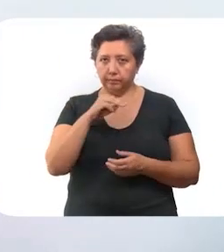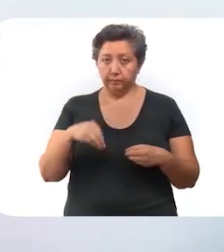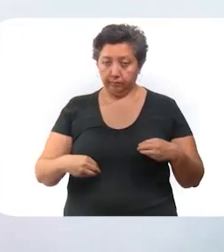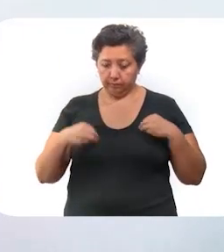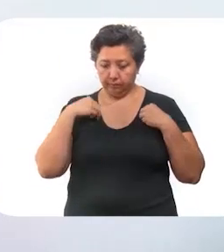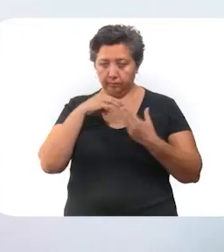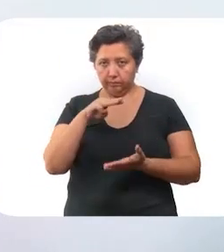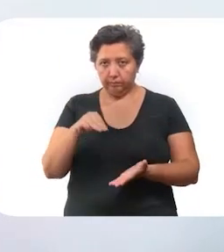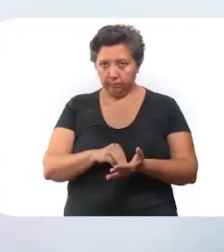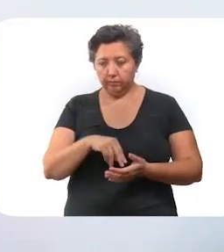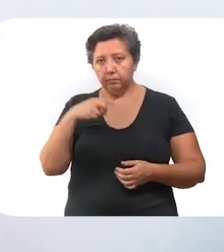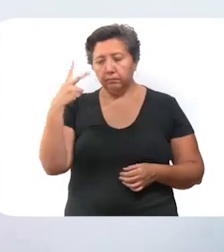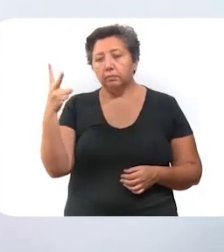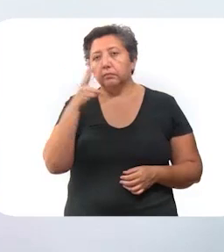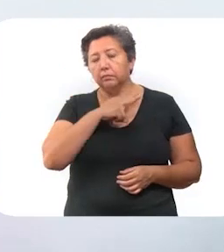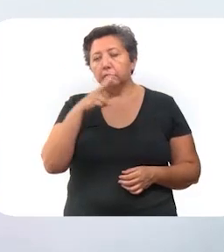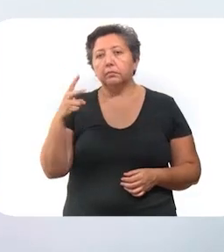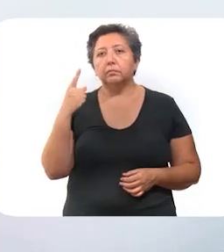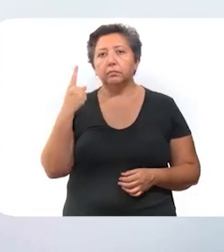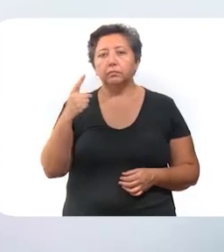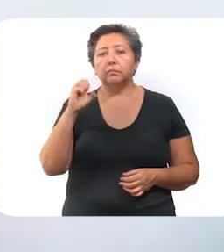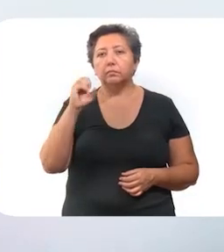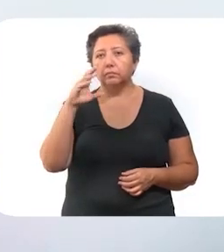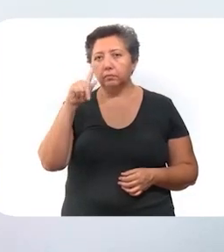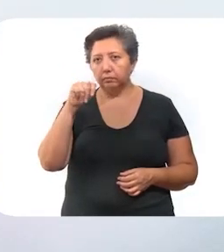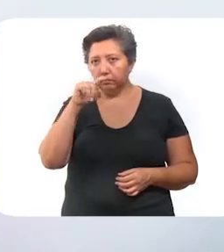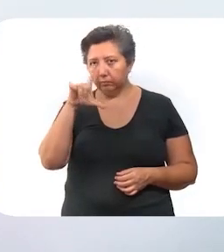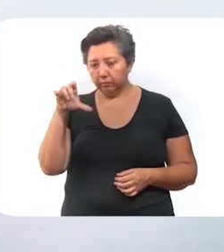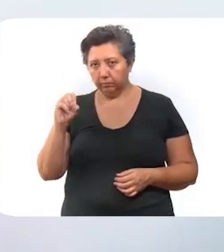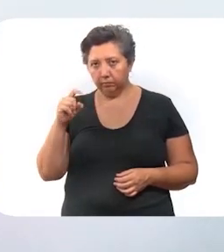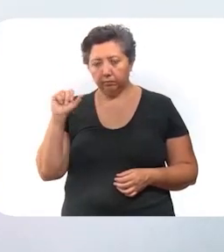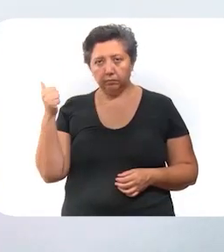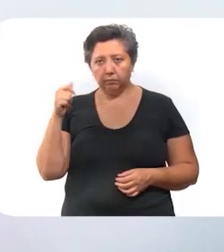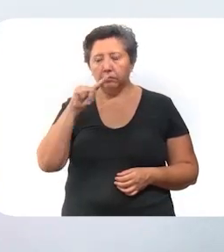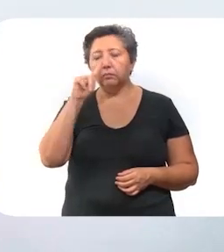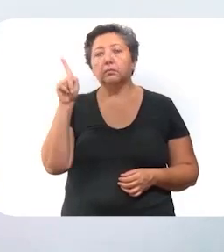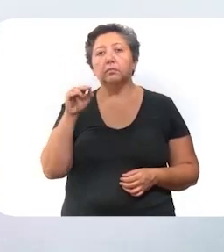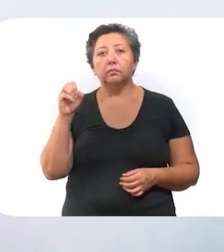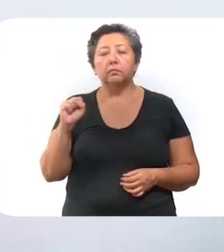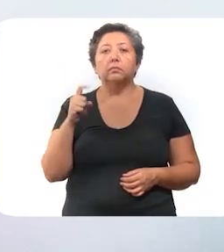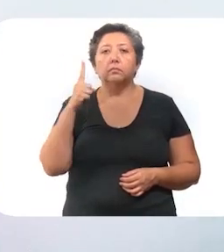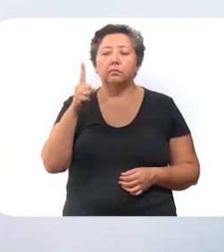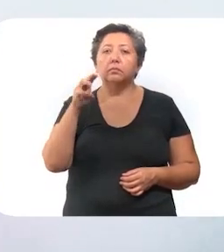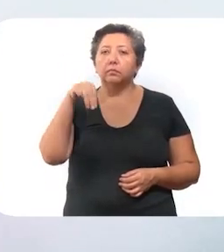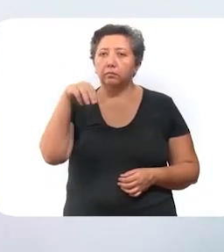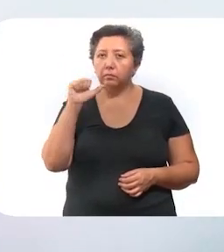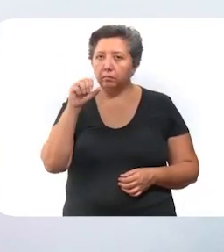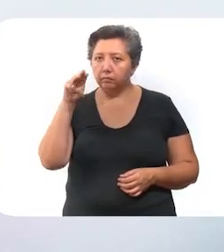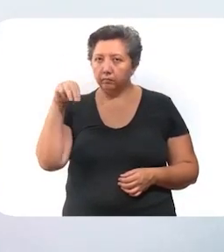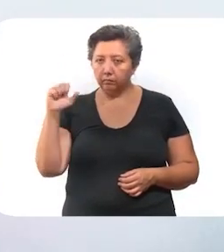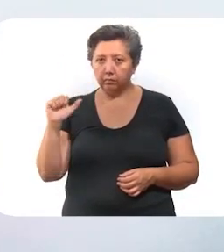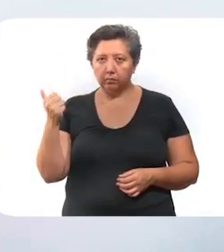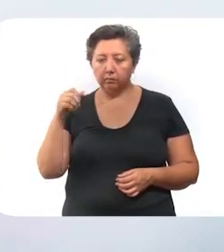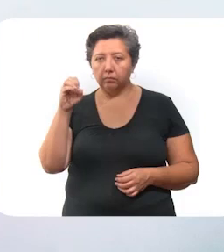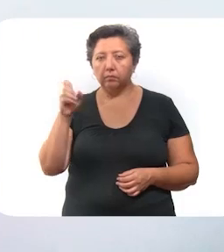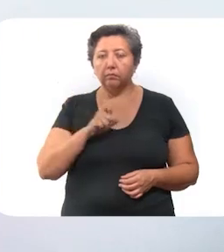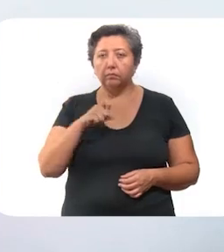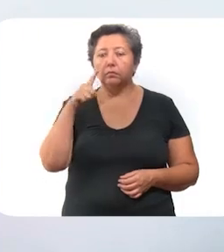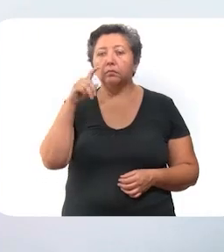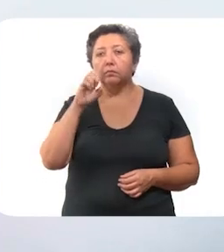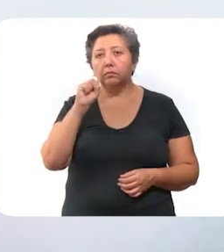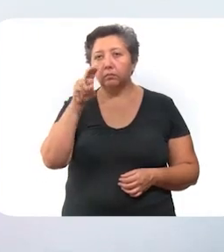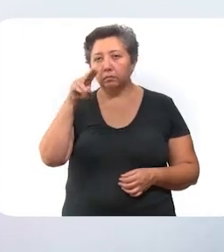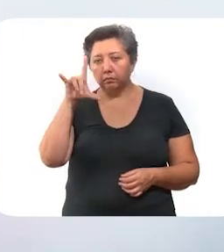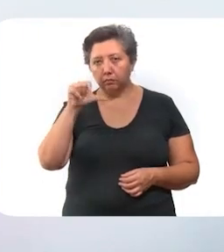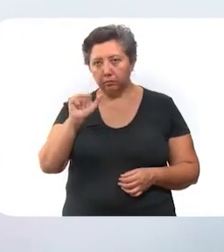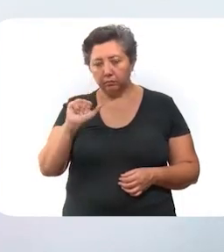residían en Mérida, 2 en Valladolid, 1 en Cenotillo, 1 en Butzós, 1 en Mama, 1 en Oxcuzcab, 1 en